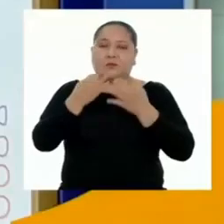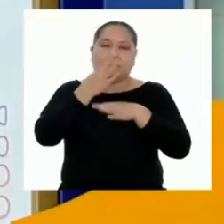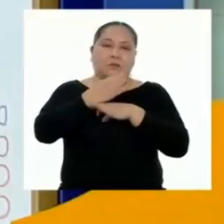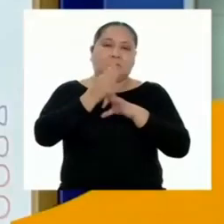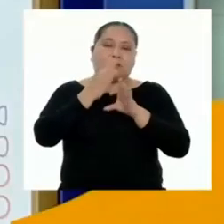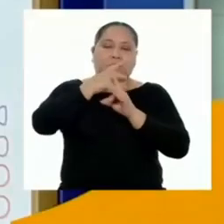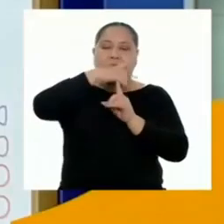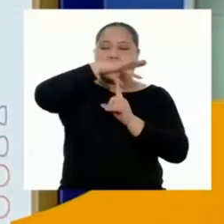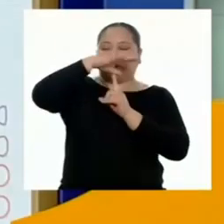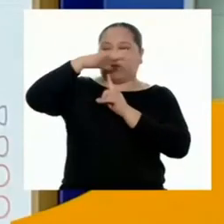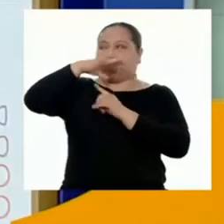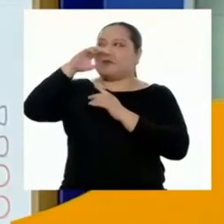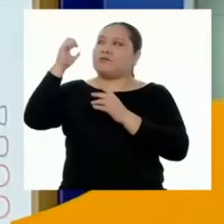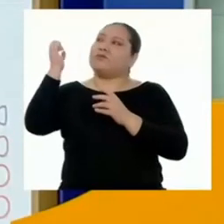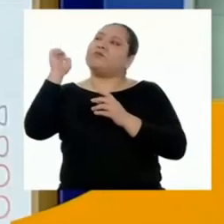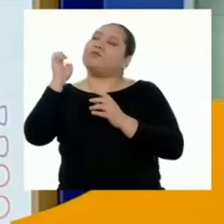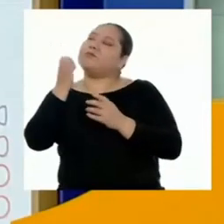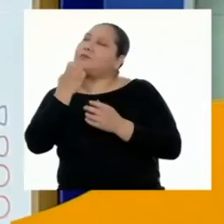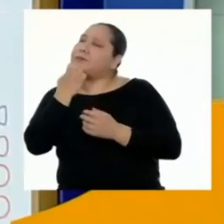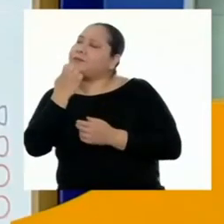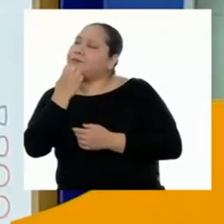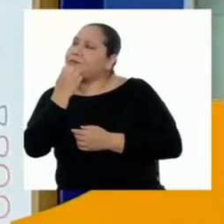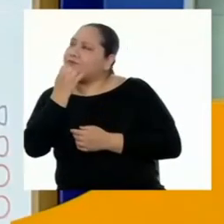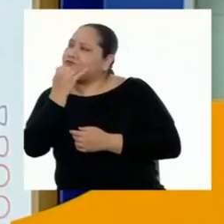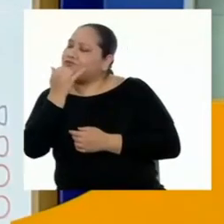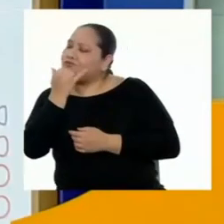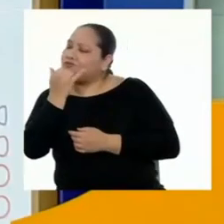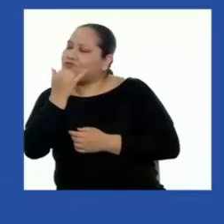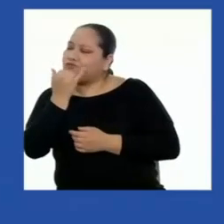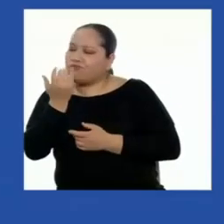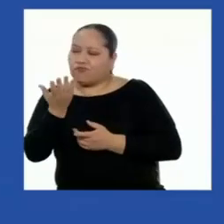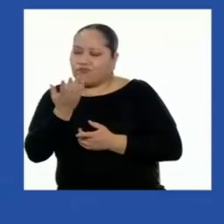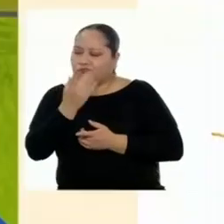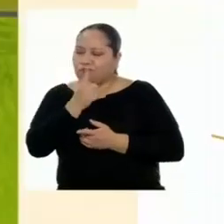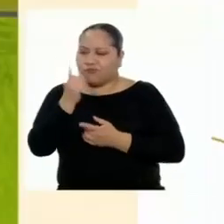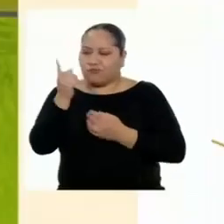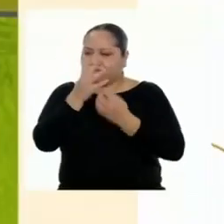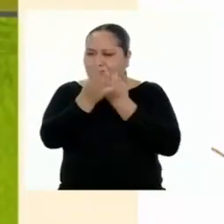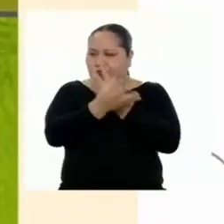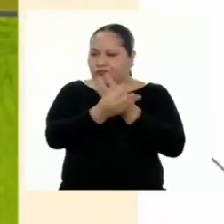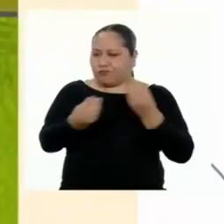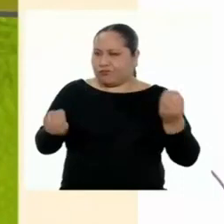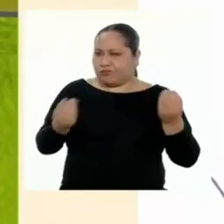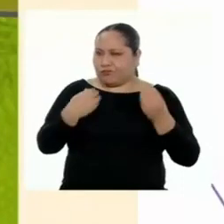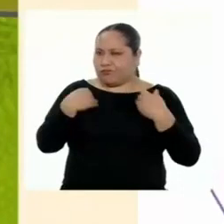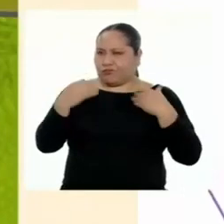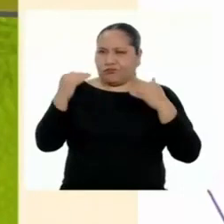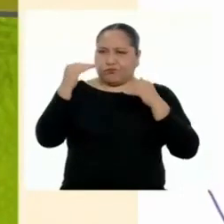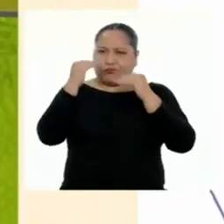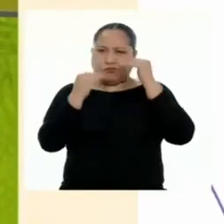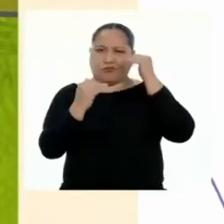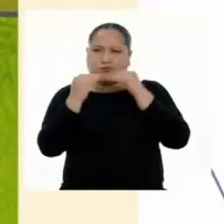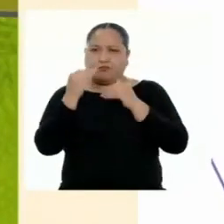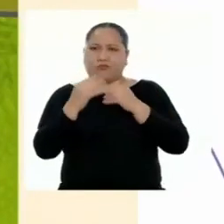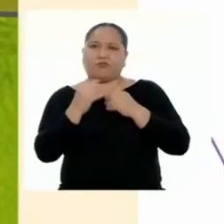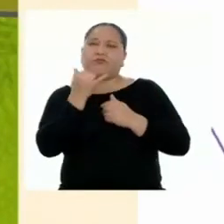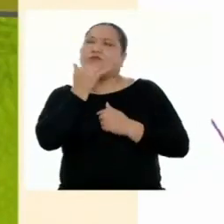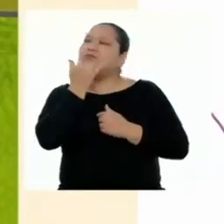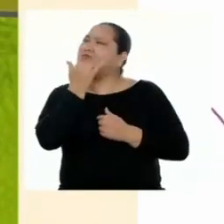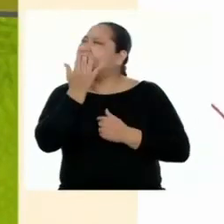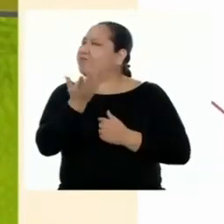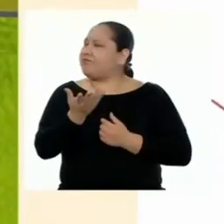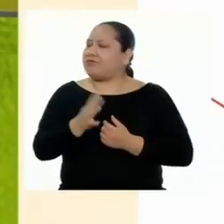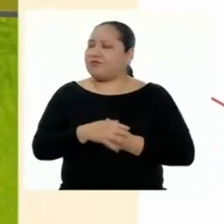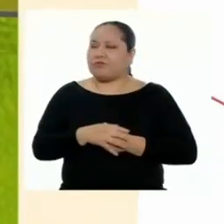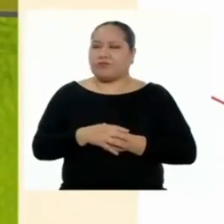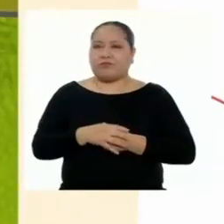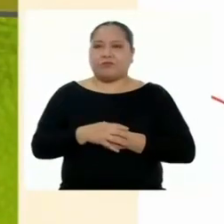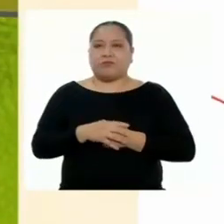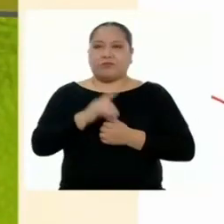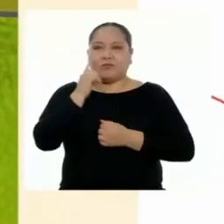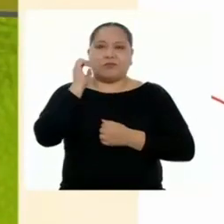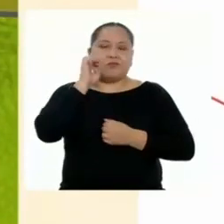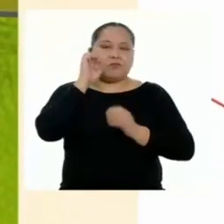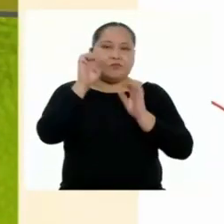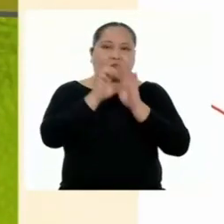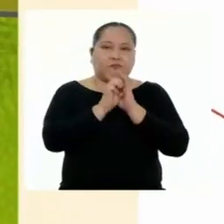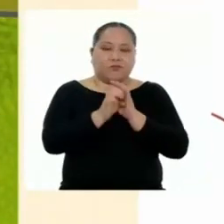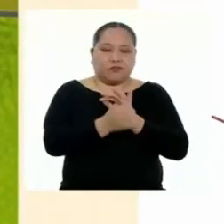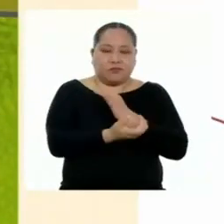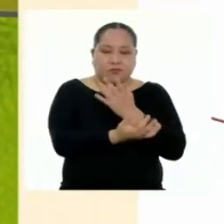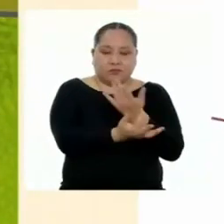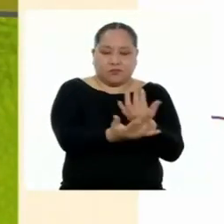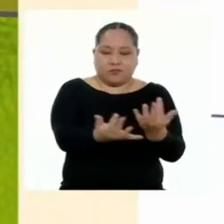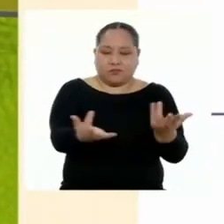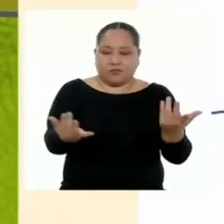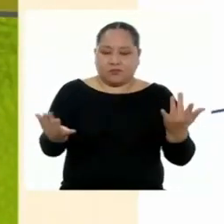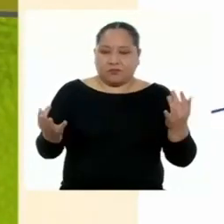ambientales. ¿Qué pasaría si se pierde ese equilibrio? Bien, Rodrigo, te daré un ejemplo. Si en un campo de